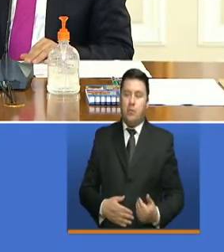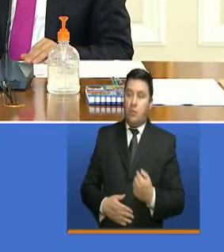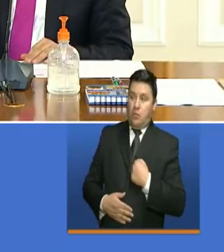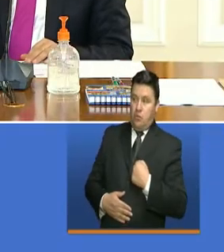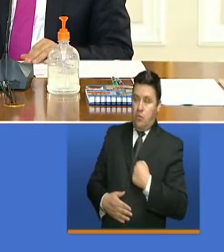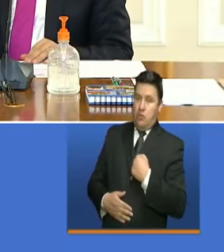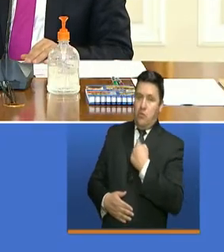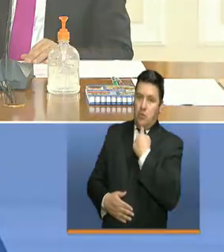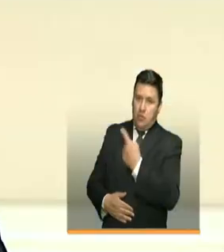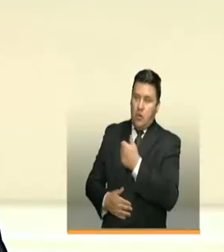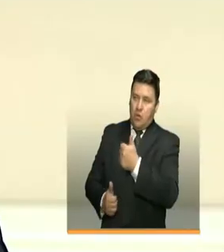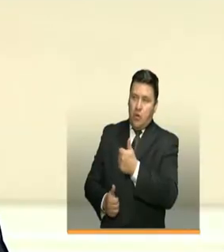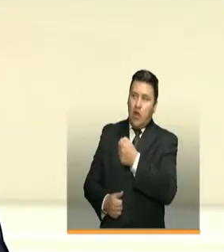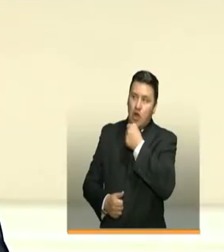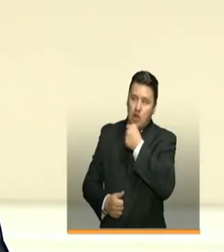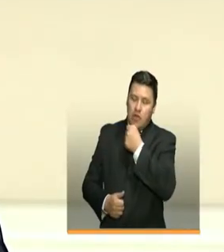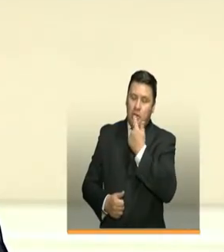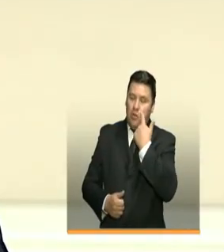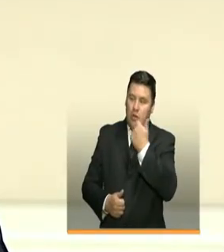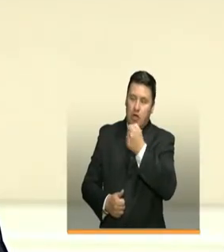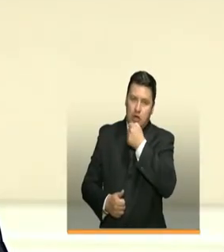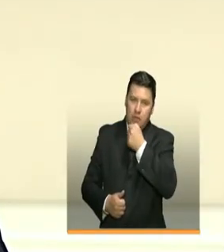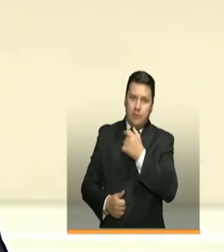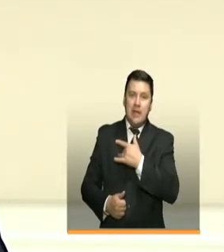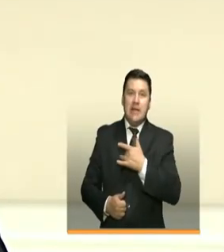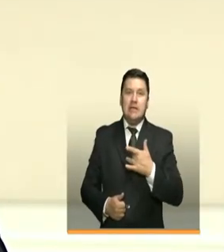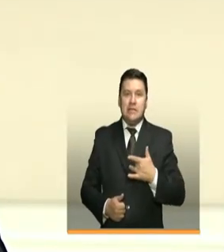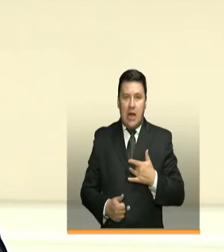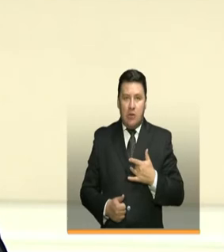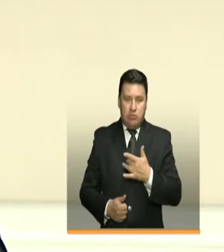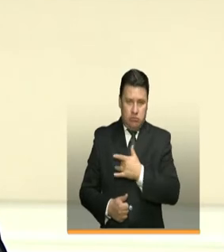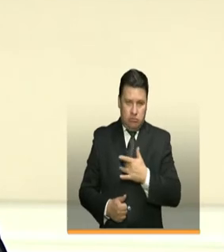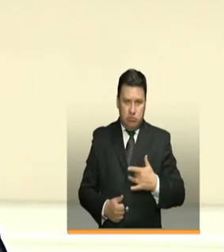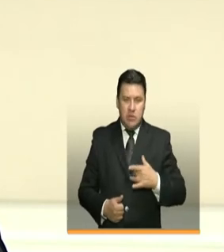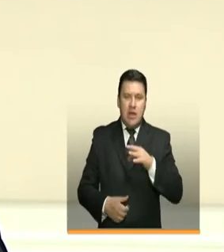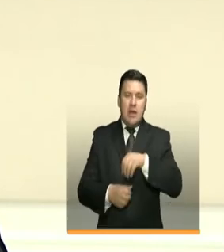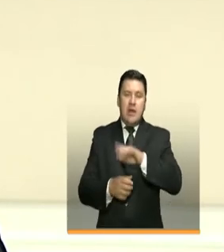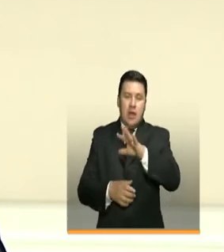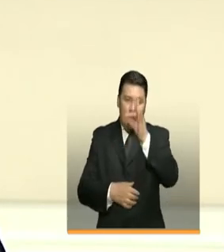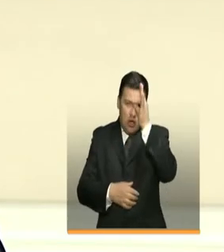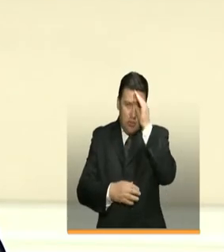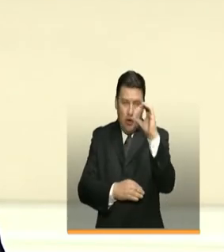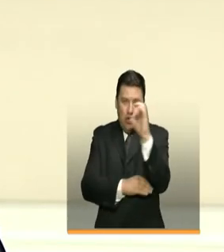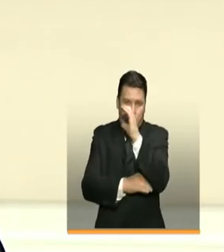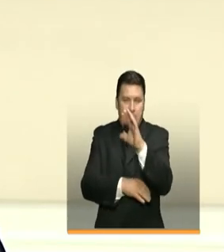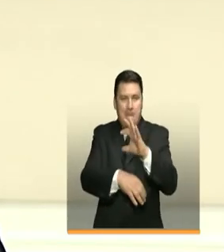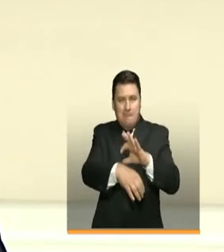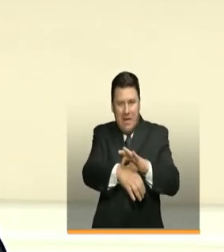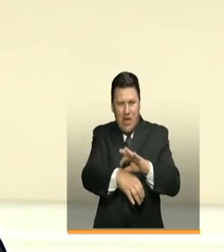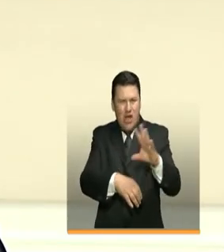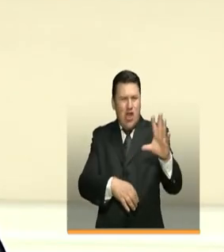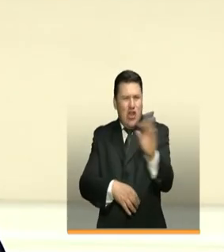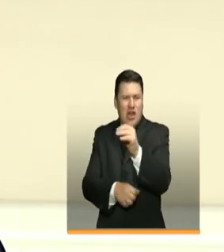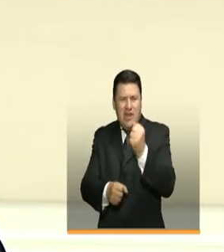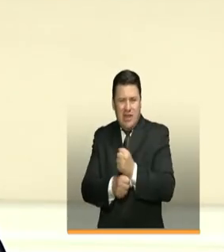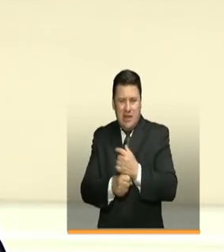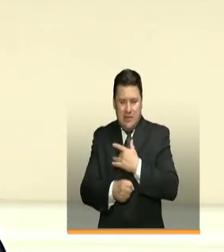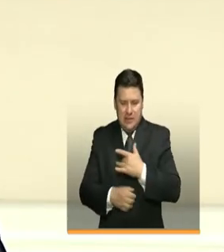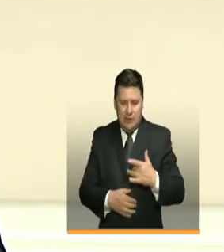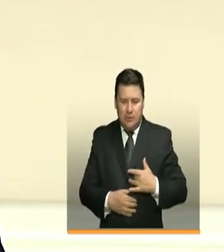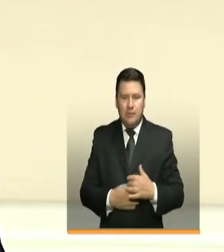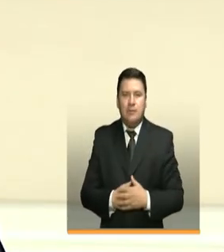dar una muy buena noticia al sector salud, a los hospitales colombianos, a los médicos, a todos los trabajadores de la